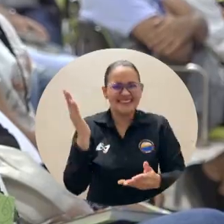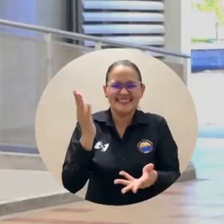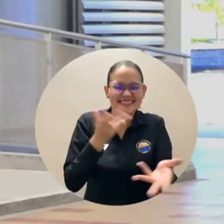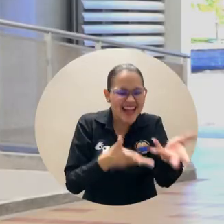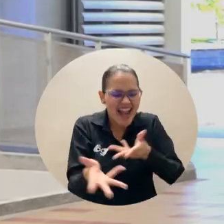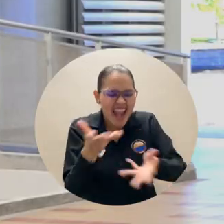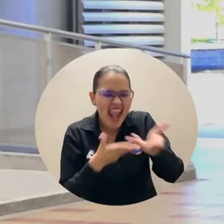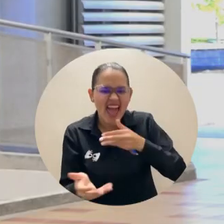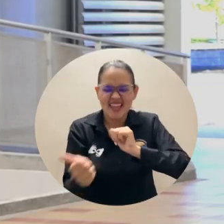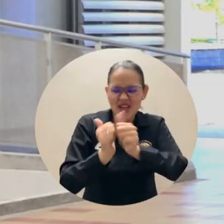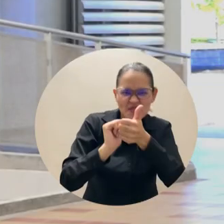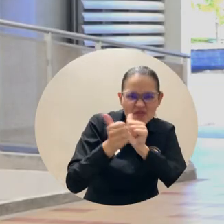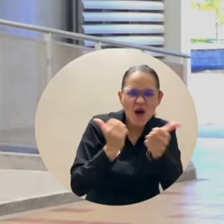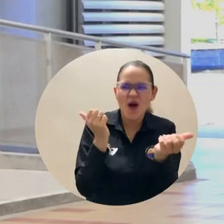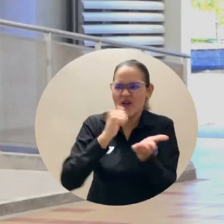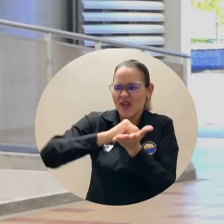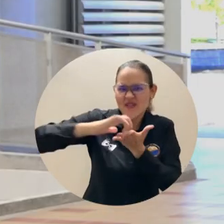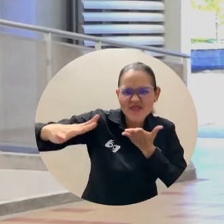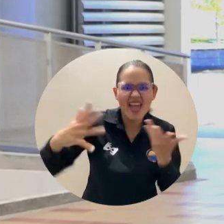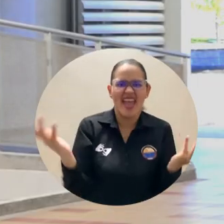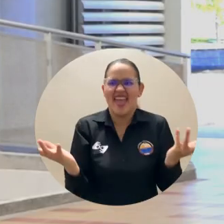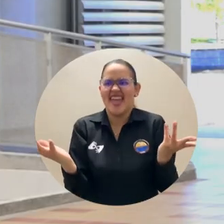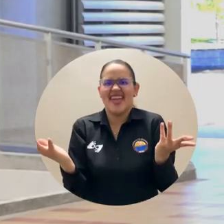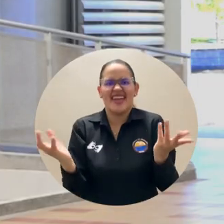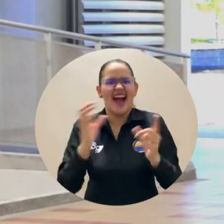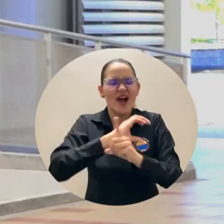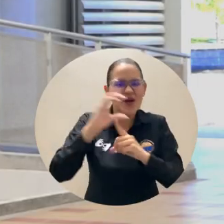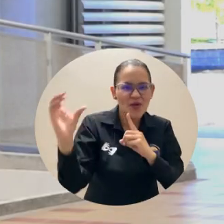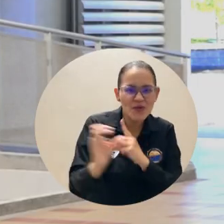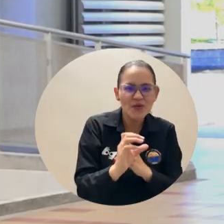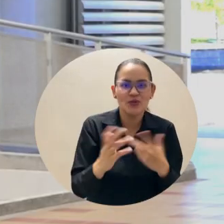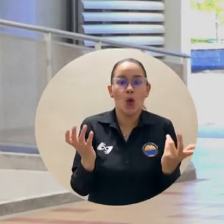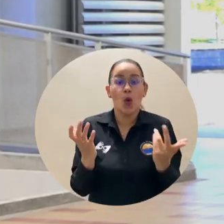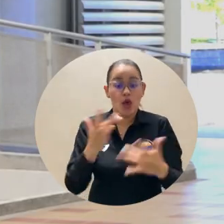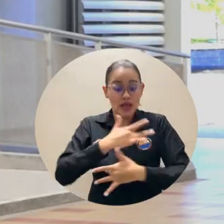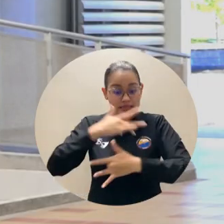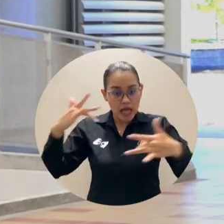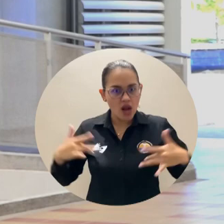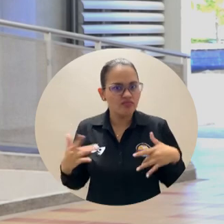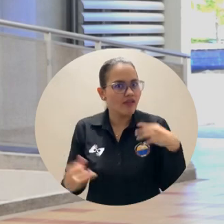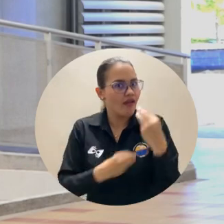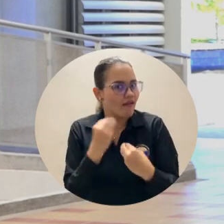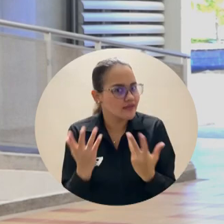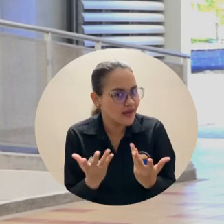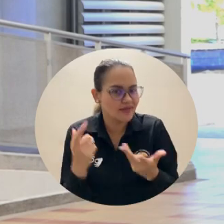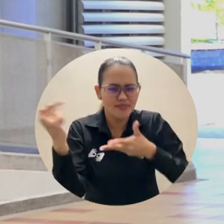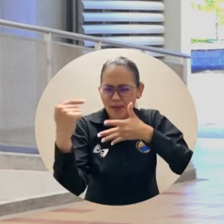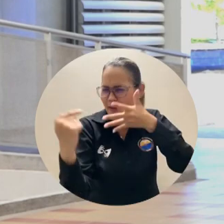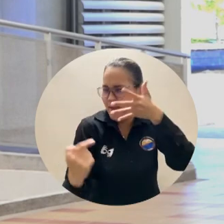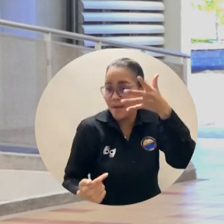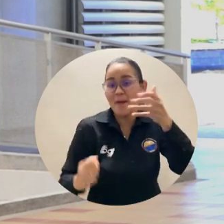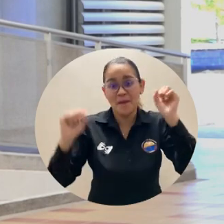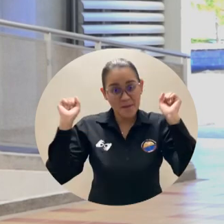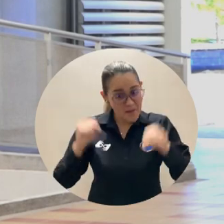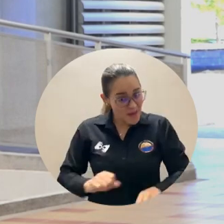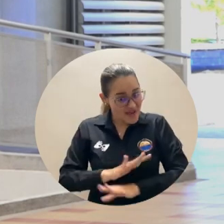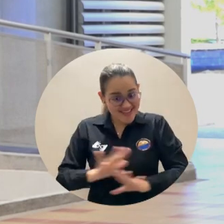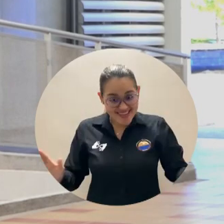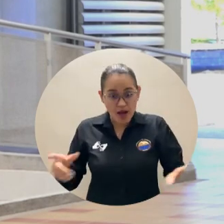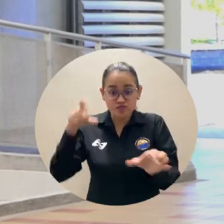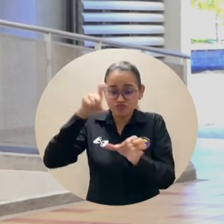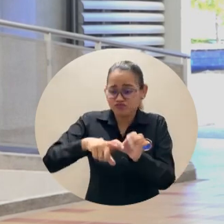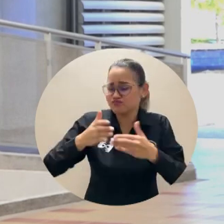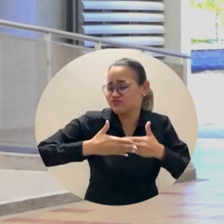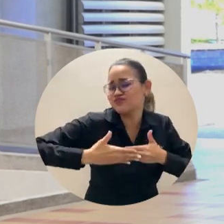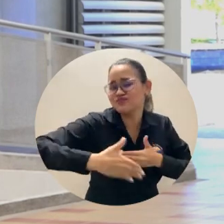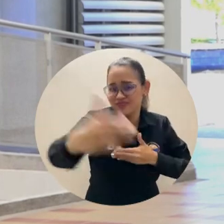profesional. Esta jornada permitió que los estudiantes sepan cuáles son nuestras becas, cuál es nuestra oferta deportiva, cultural, nuestro servicio de